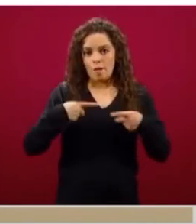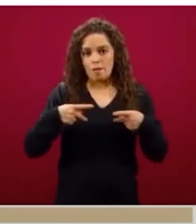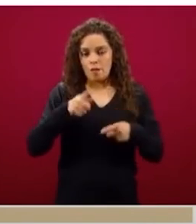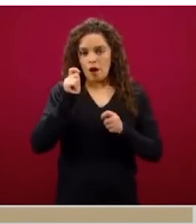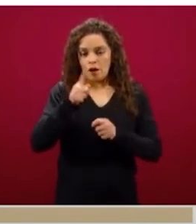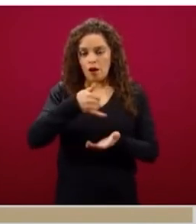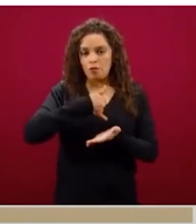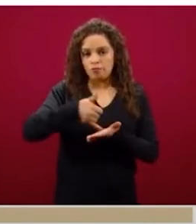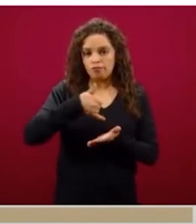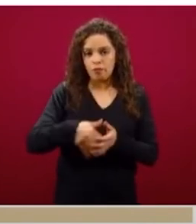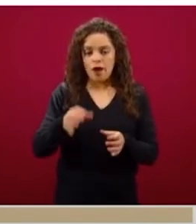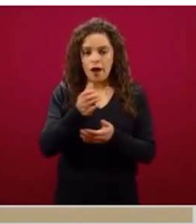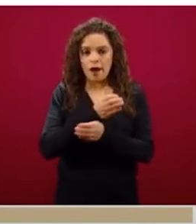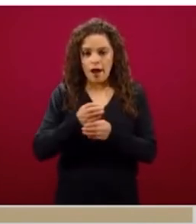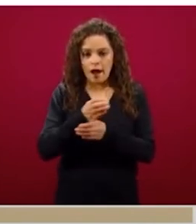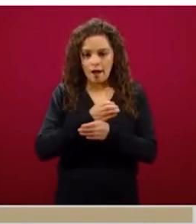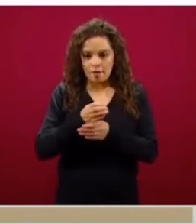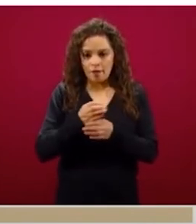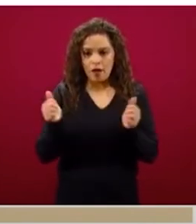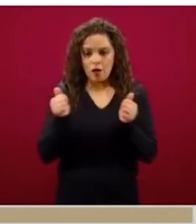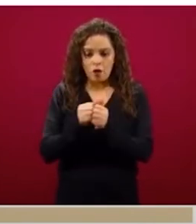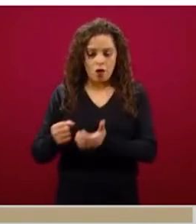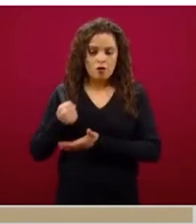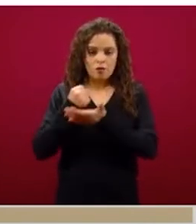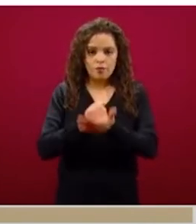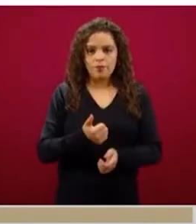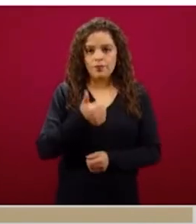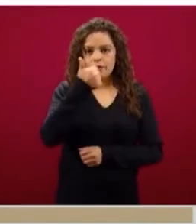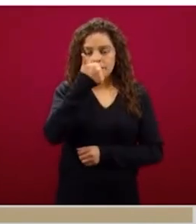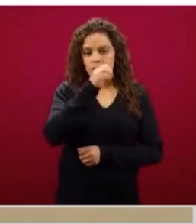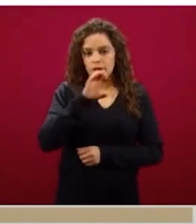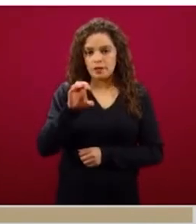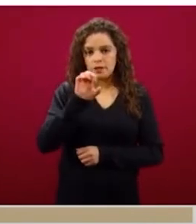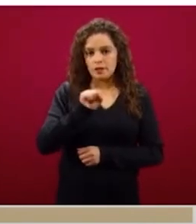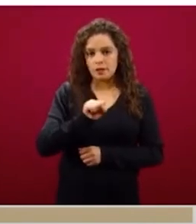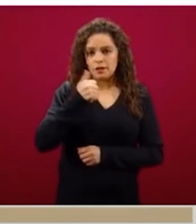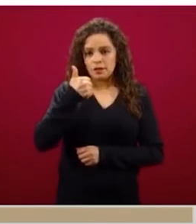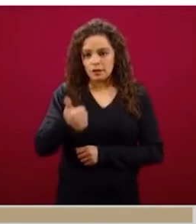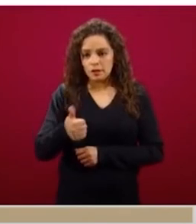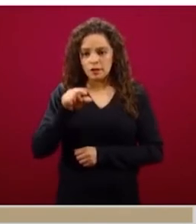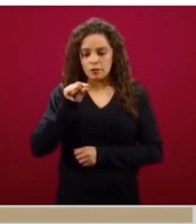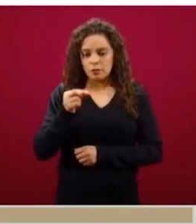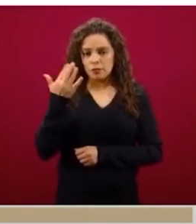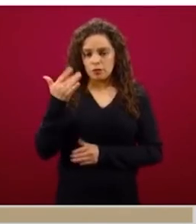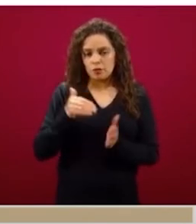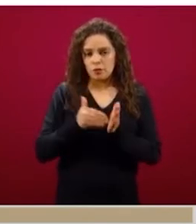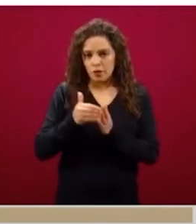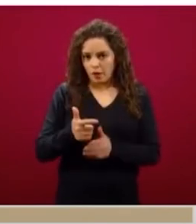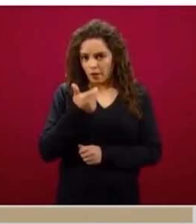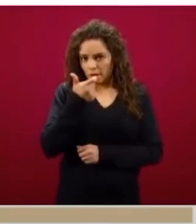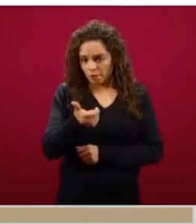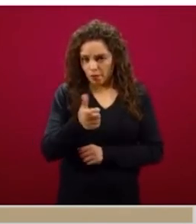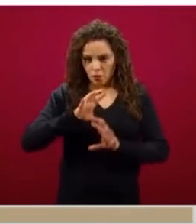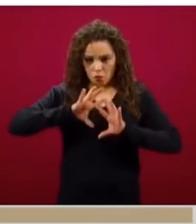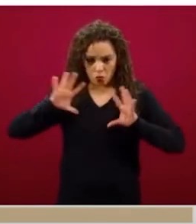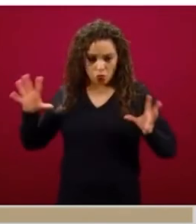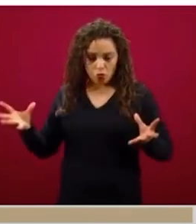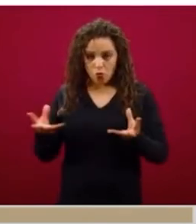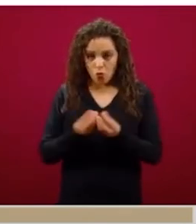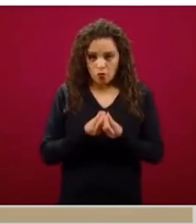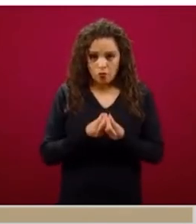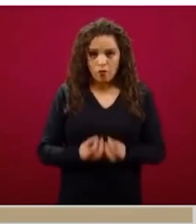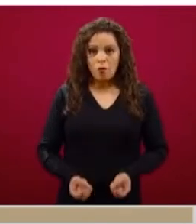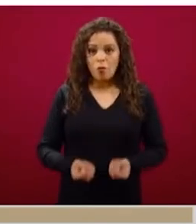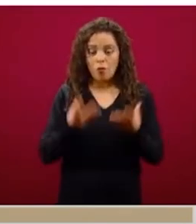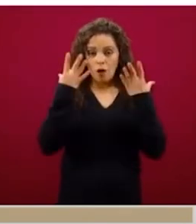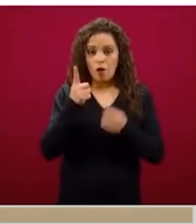666 millones de pesos en total hemos apoyo al 31 de mayo un millón